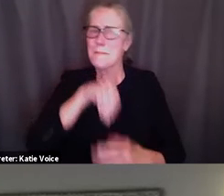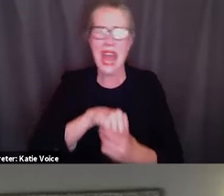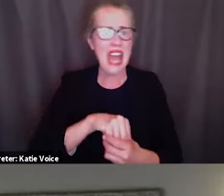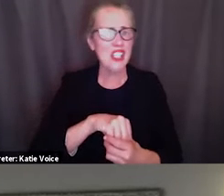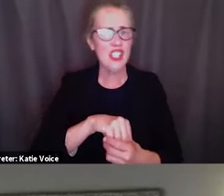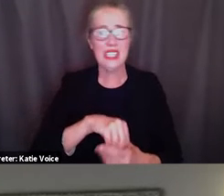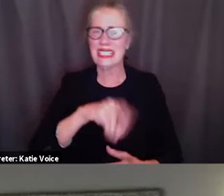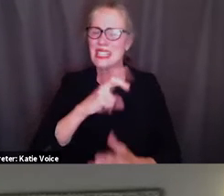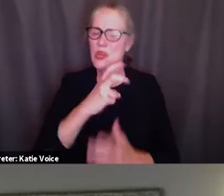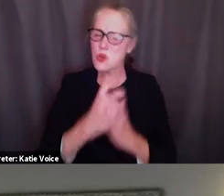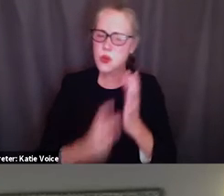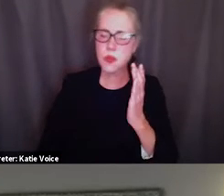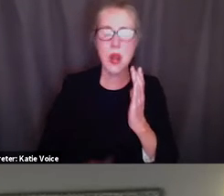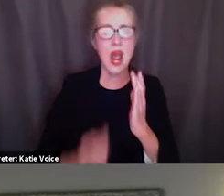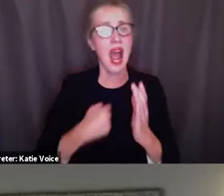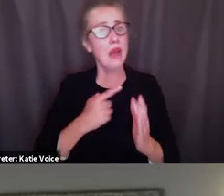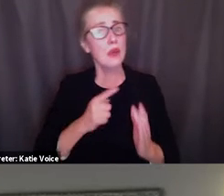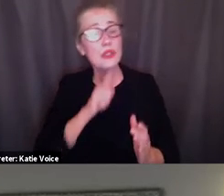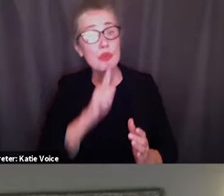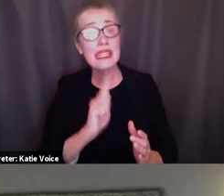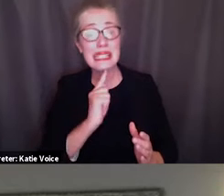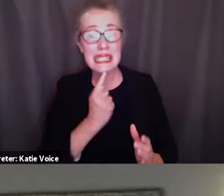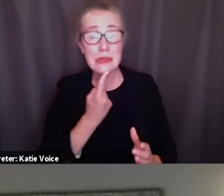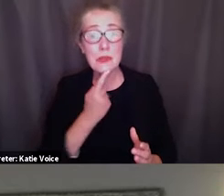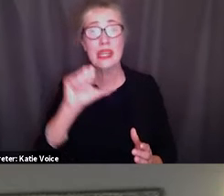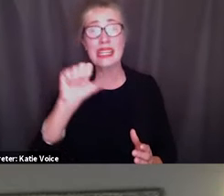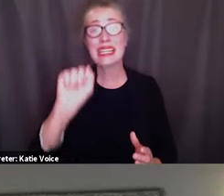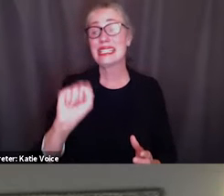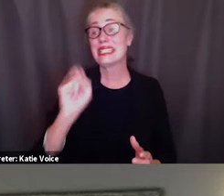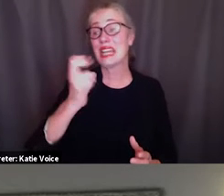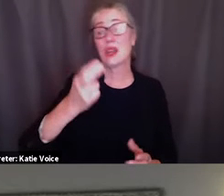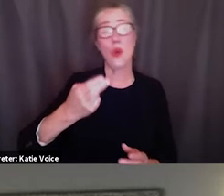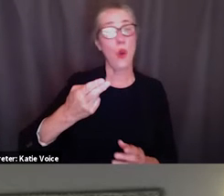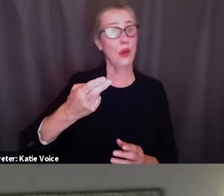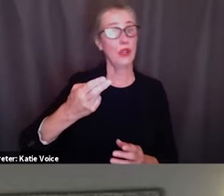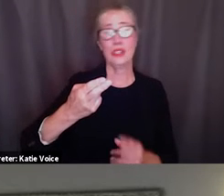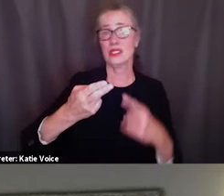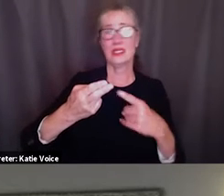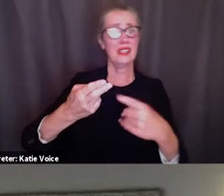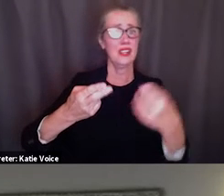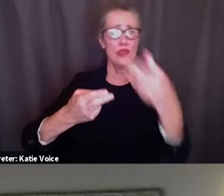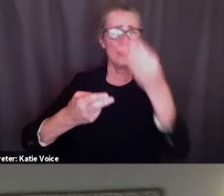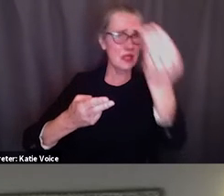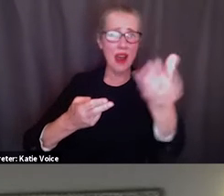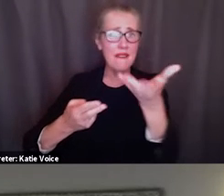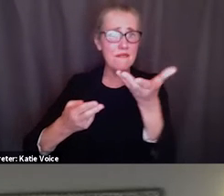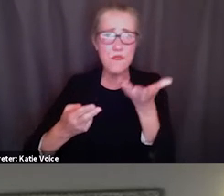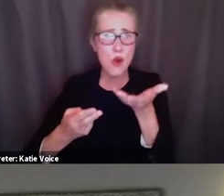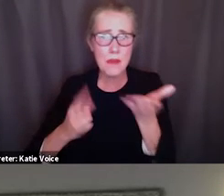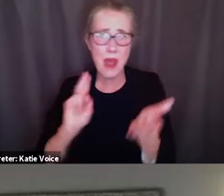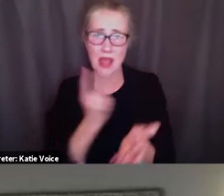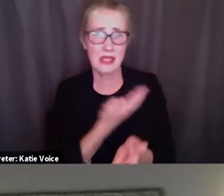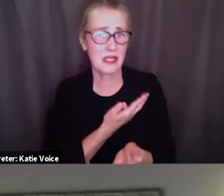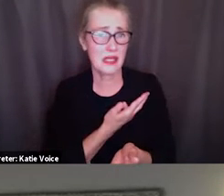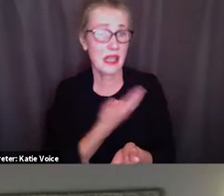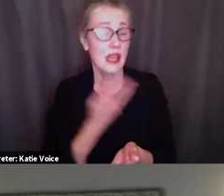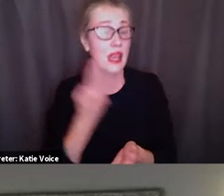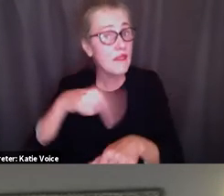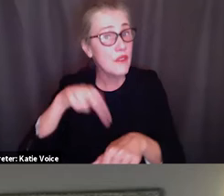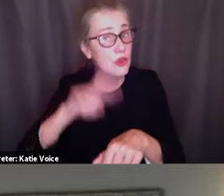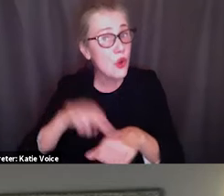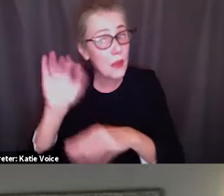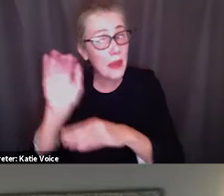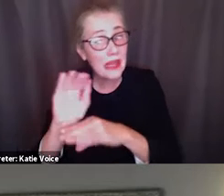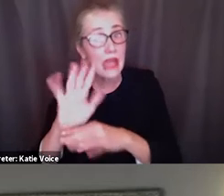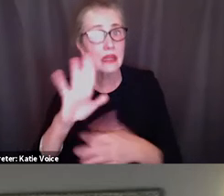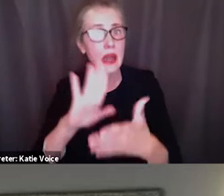Y yo me sentí muy decepcionado por el hecho de que las partes interesadas no fueron notificadas sobre eso. Si hubiese sido